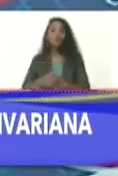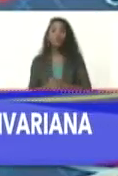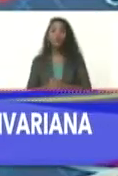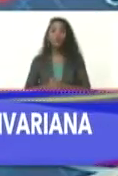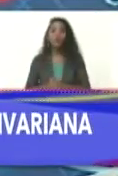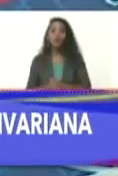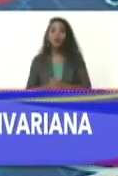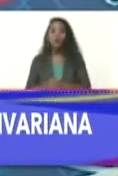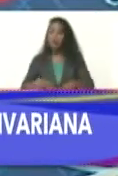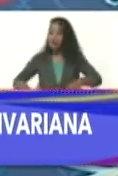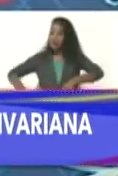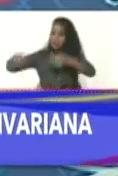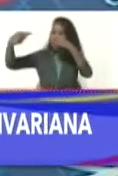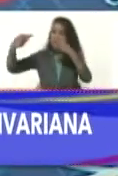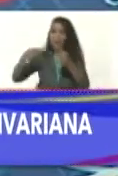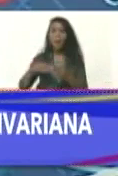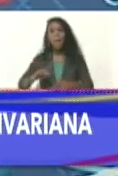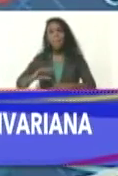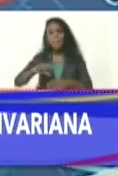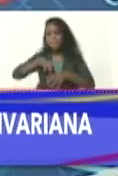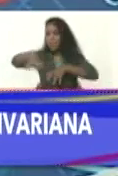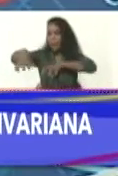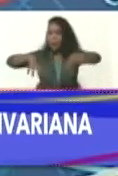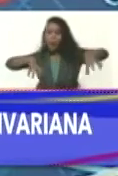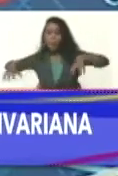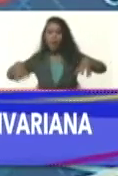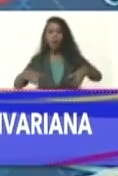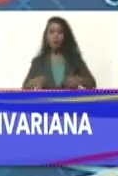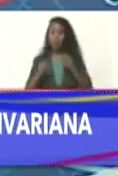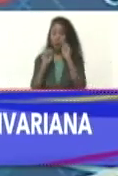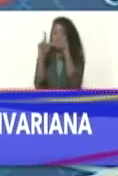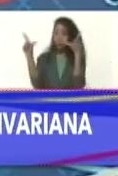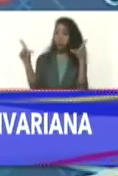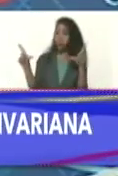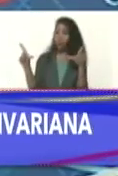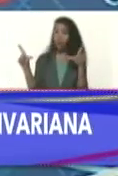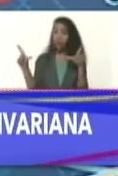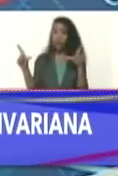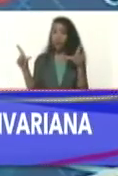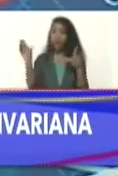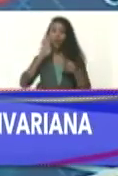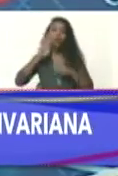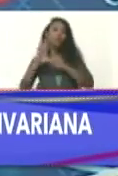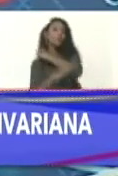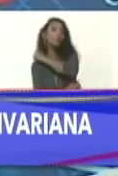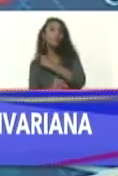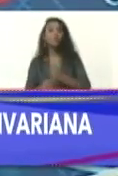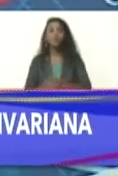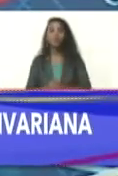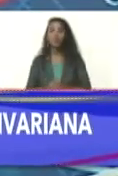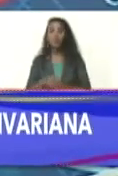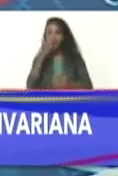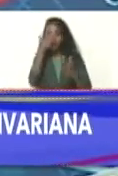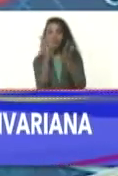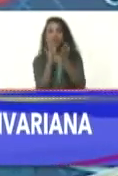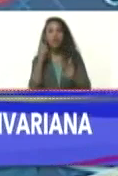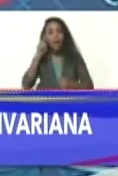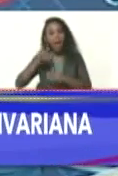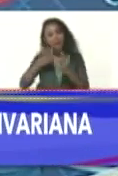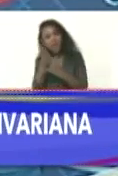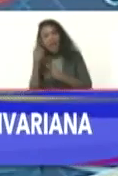Enfrentados, divididos. Ustedes han visto los escándalos de corrupción, ¿verdad? Divididos, enfrentados entre